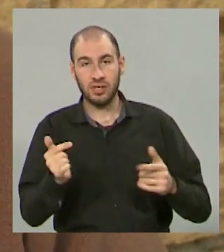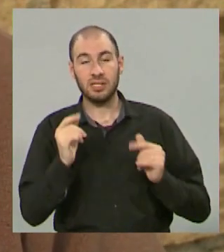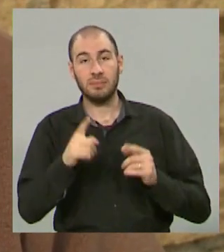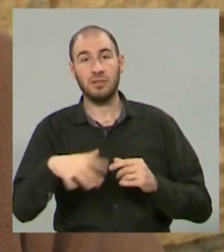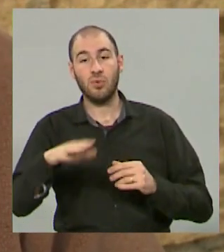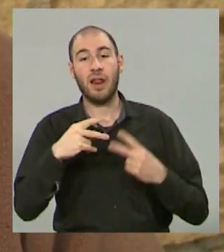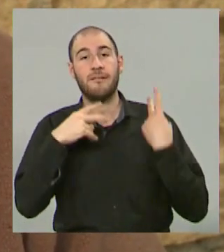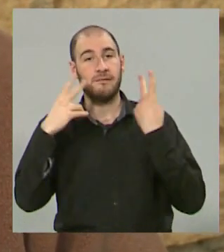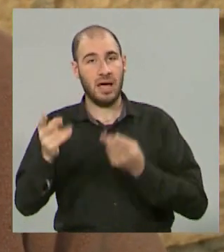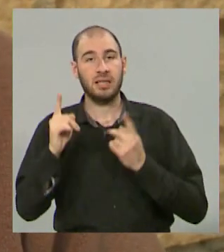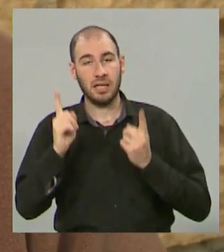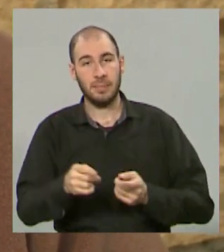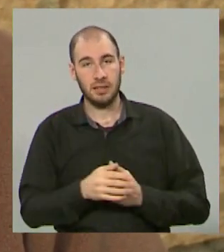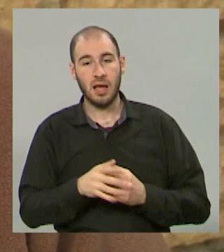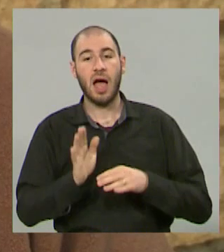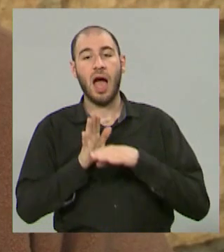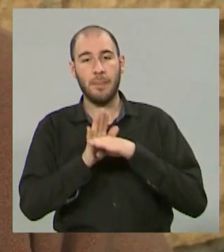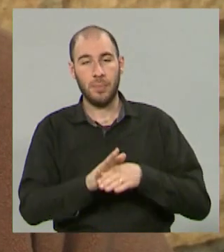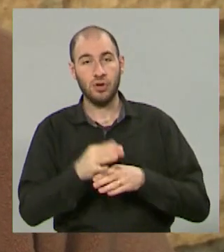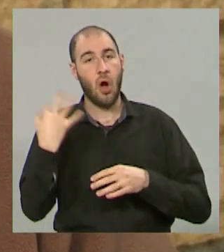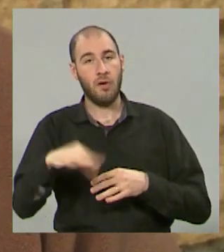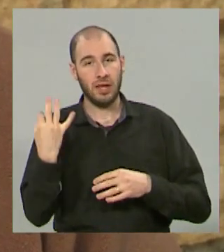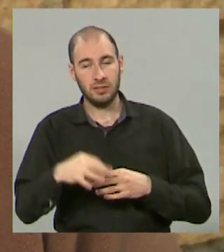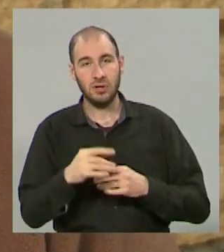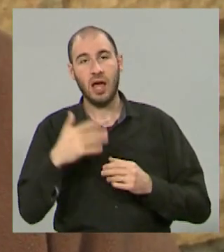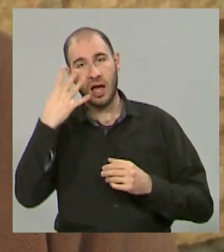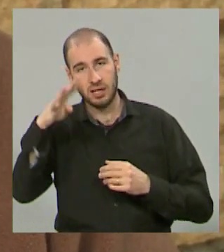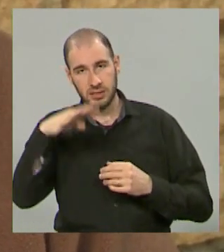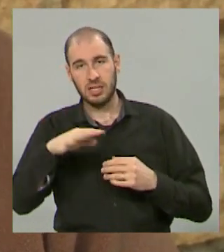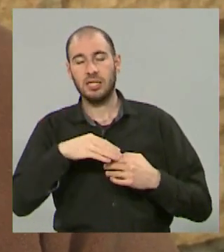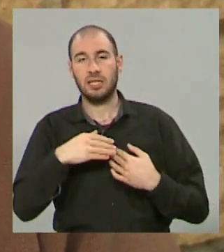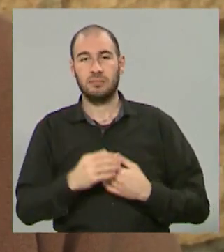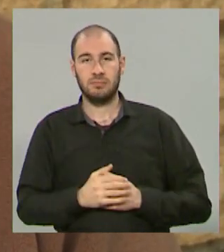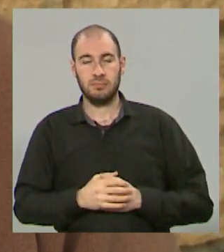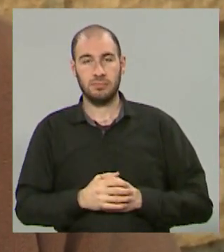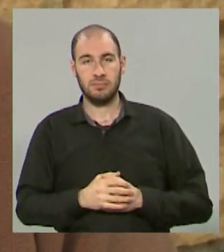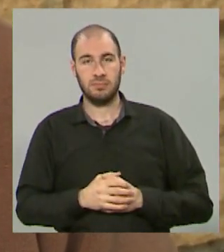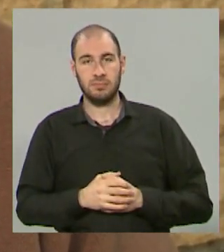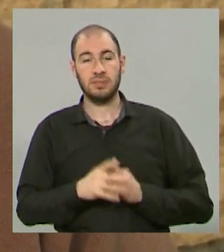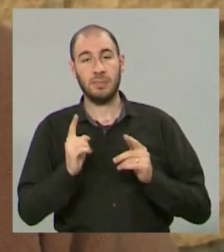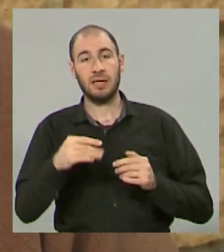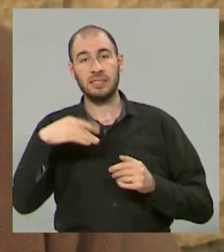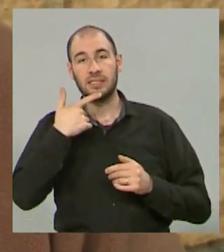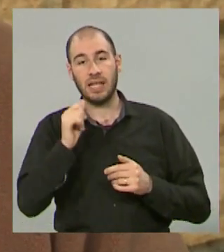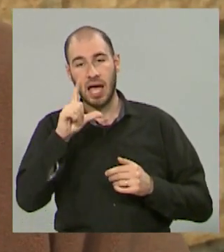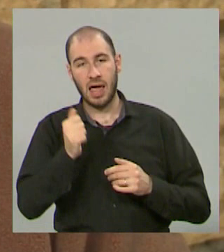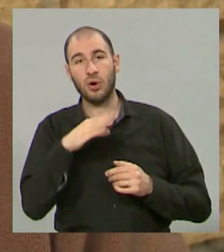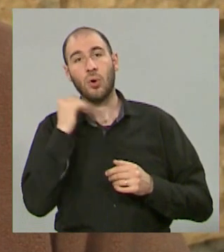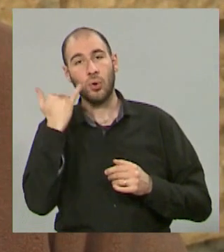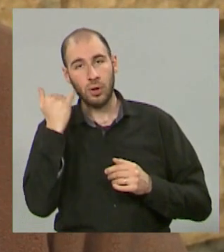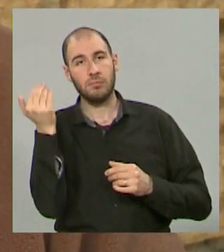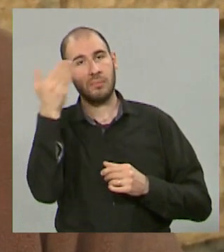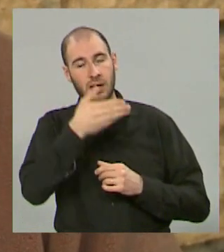esos viajes que teníamos que ir en apoyo obligatoriamente a Cristina Fernández, a Milagros Sala cuando íbamos a